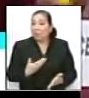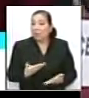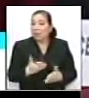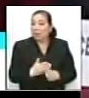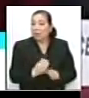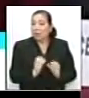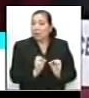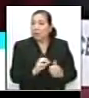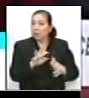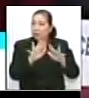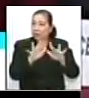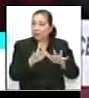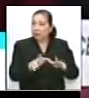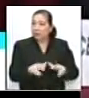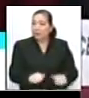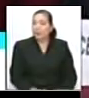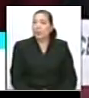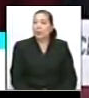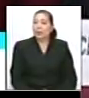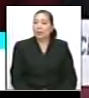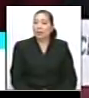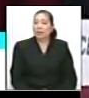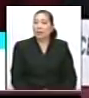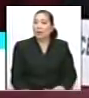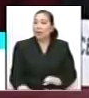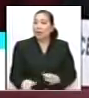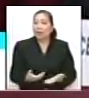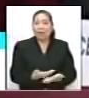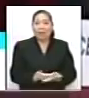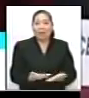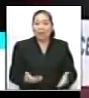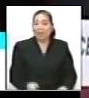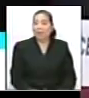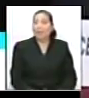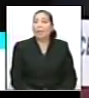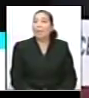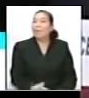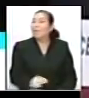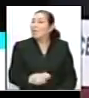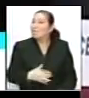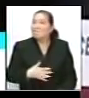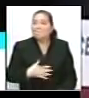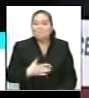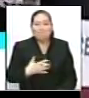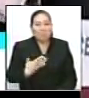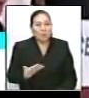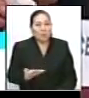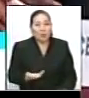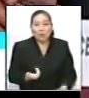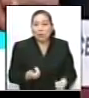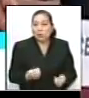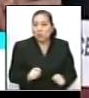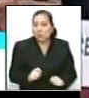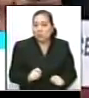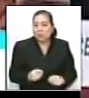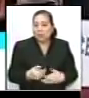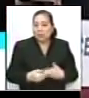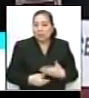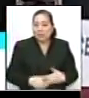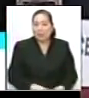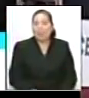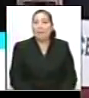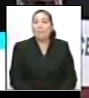manera escrita y tampoco lo ha hecho, no podemos suspender el